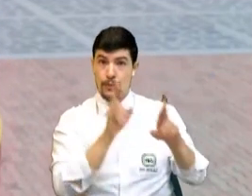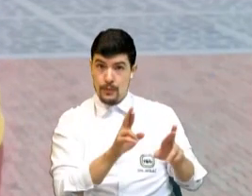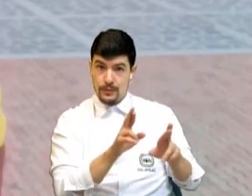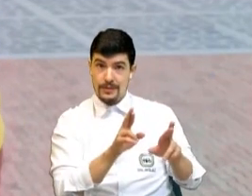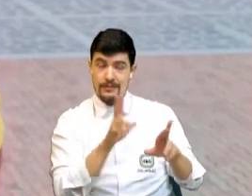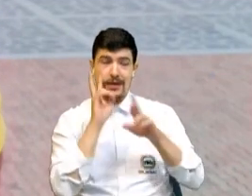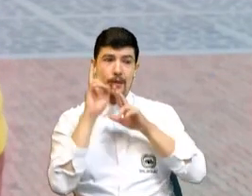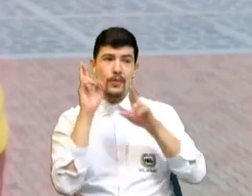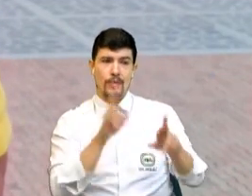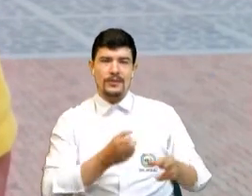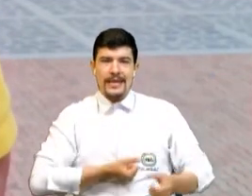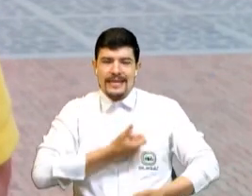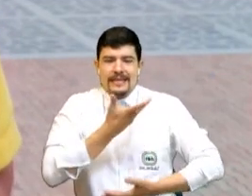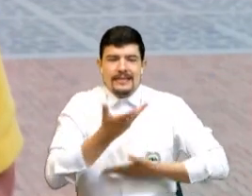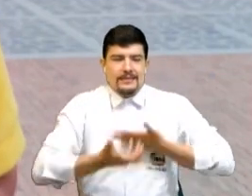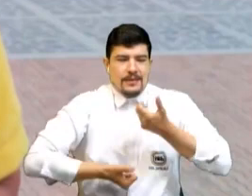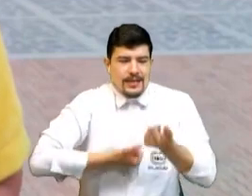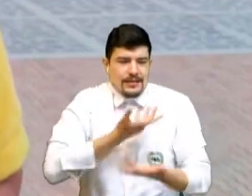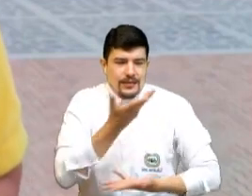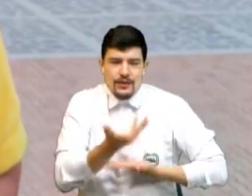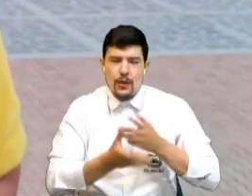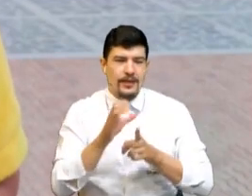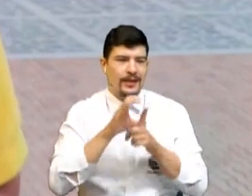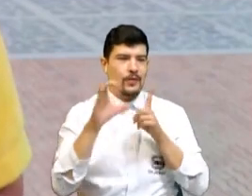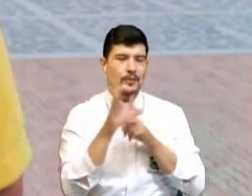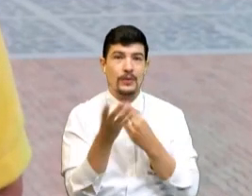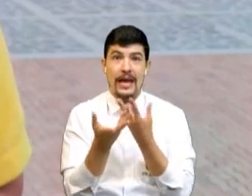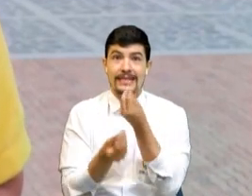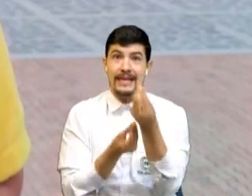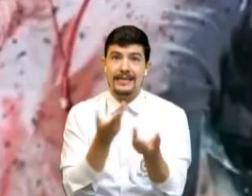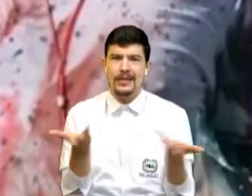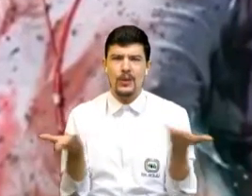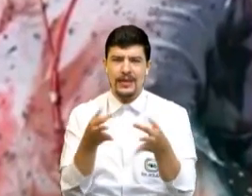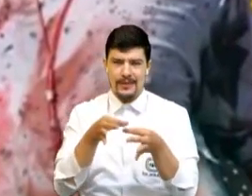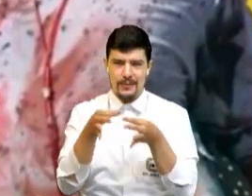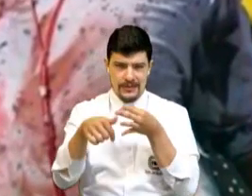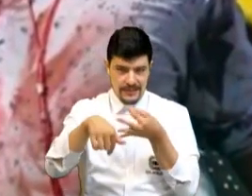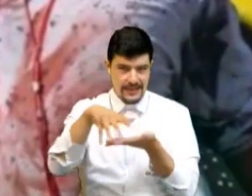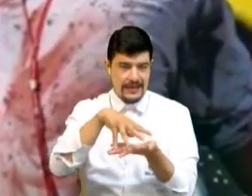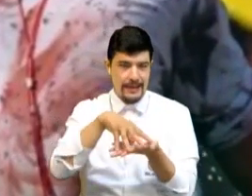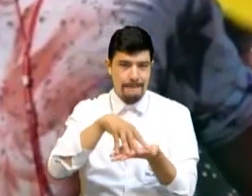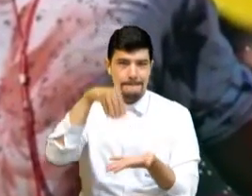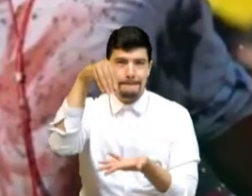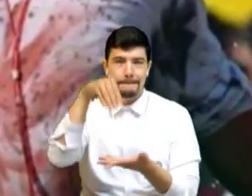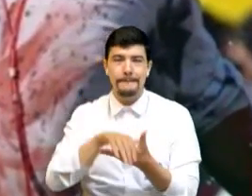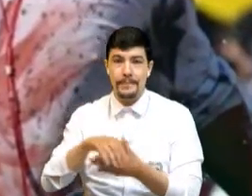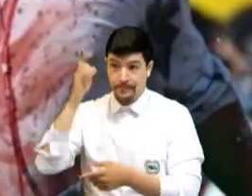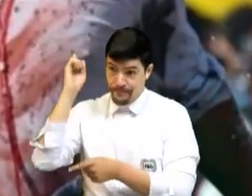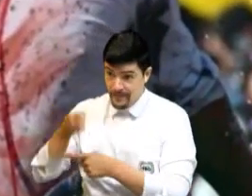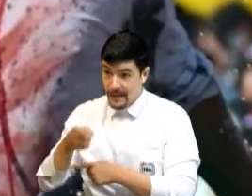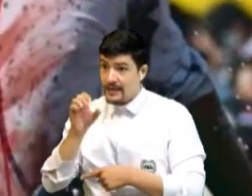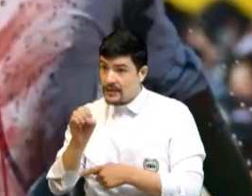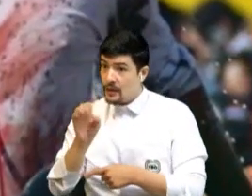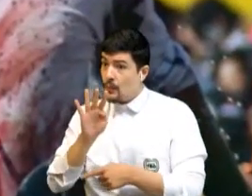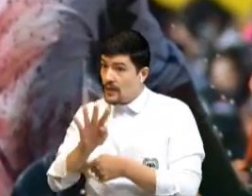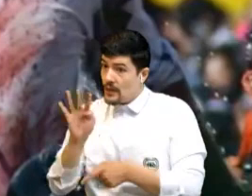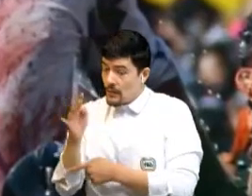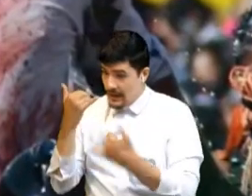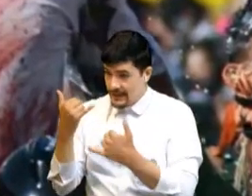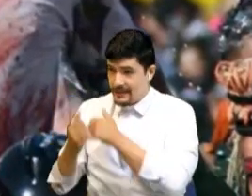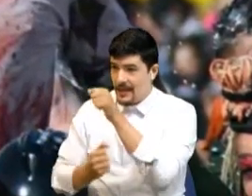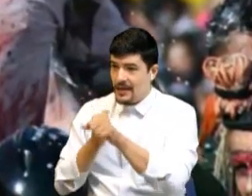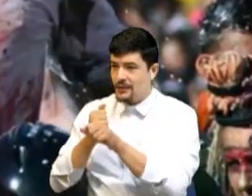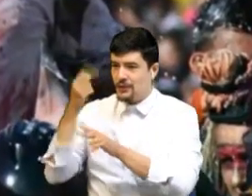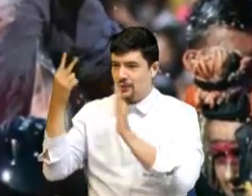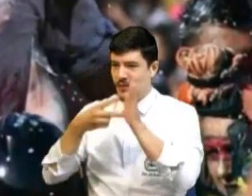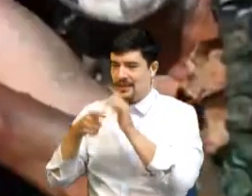las expresiones culturales que se desarrollan en el municipio de Málaga. La ordenanza 044/2019 fue presentada